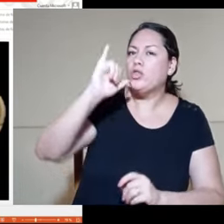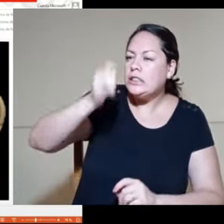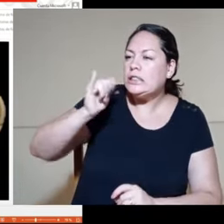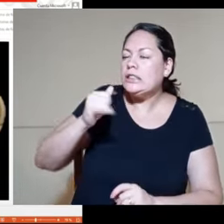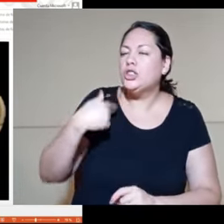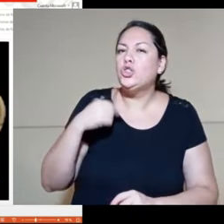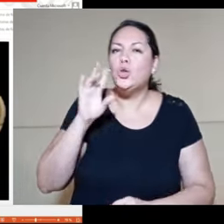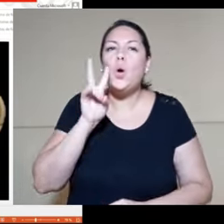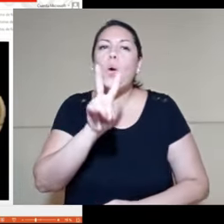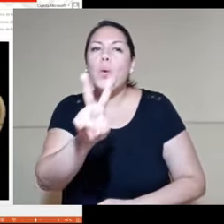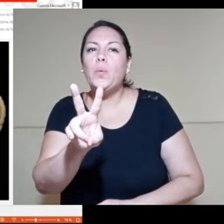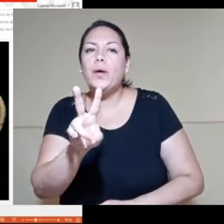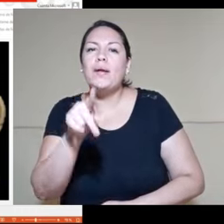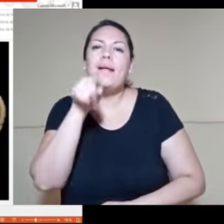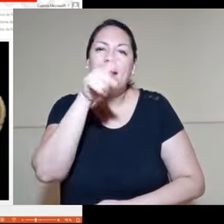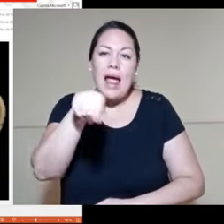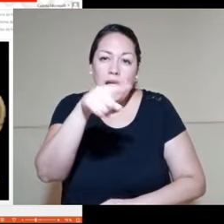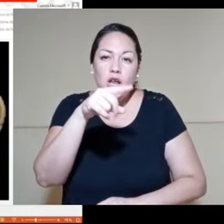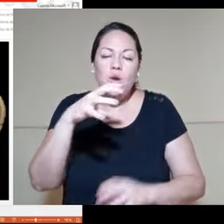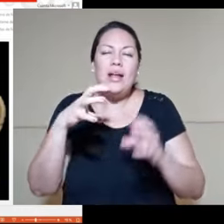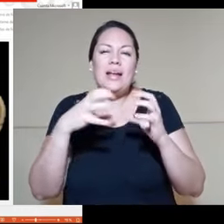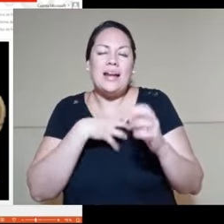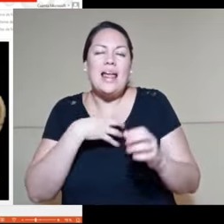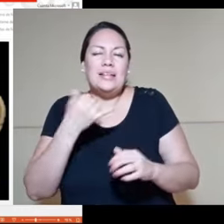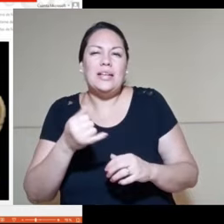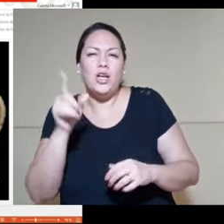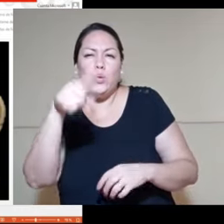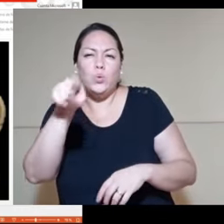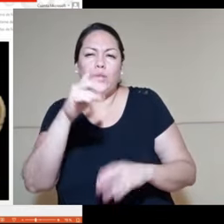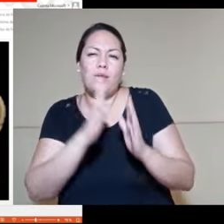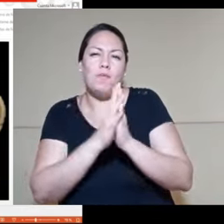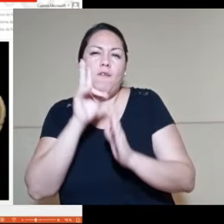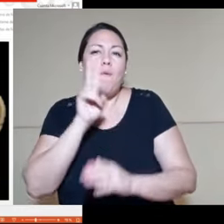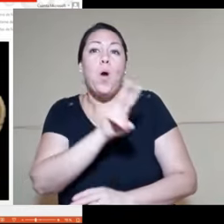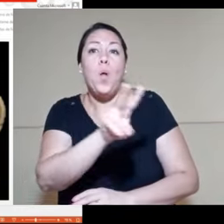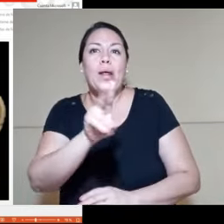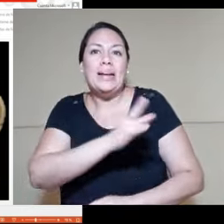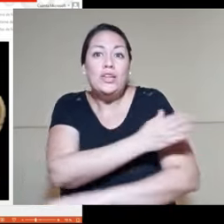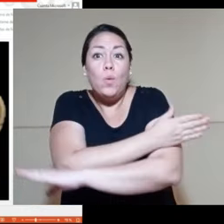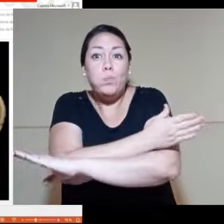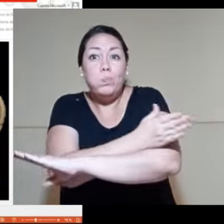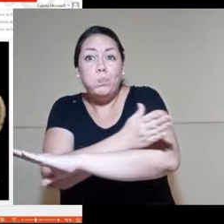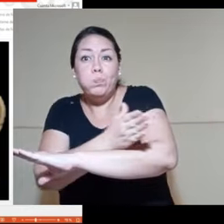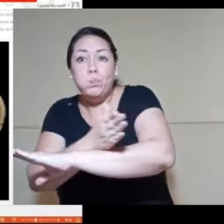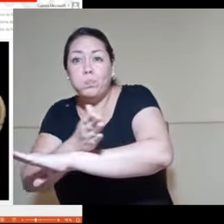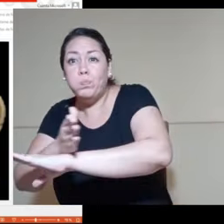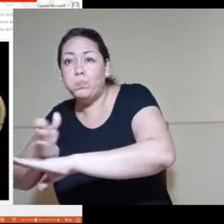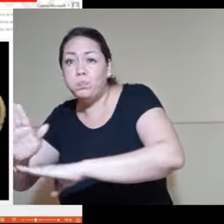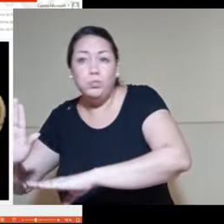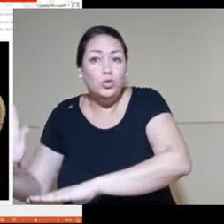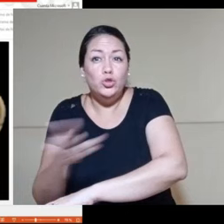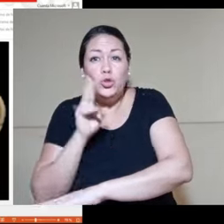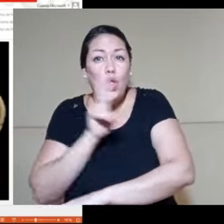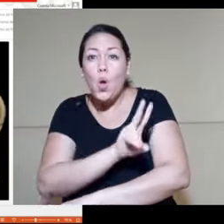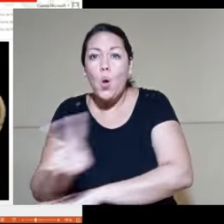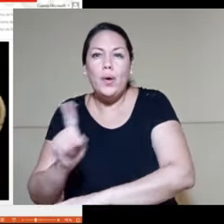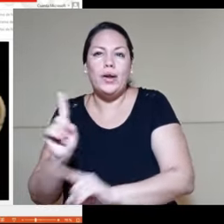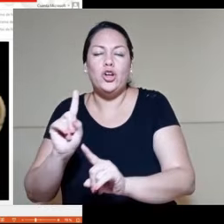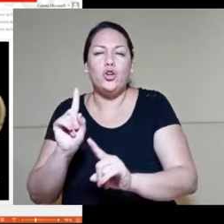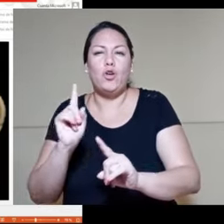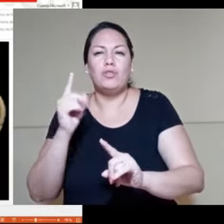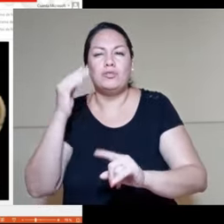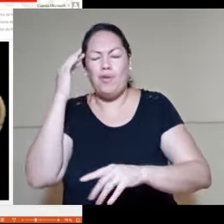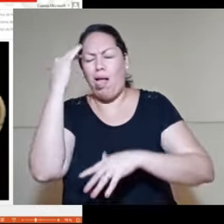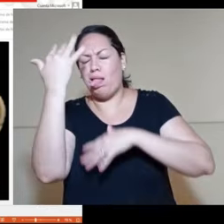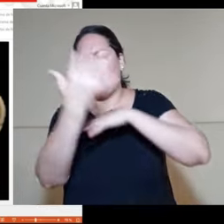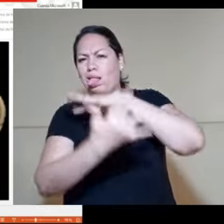Sí, profe, yo sí. Bien, ahí están algunas clases, así que esas clases véanlas. No vean todo, vayan